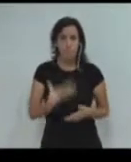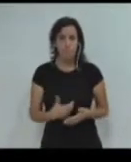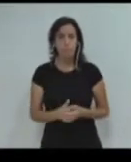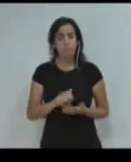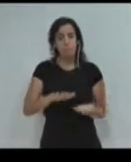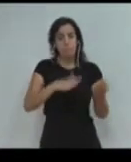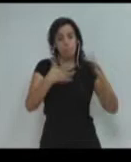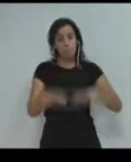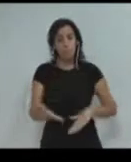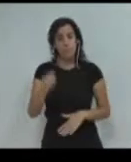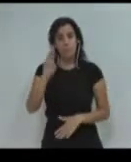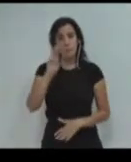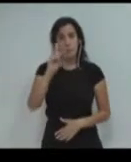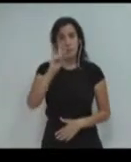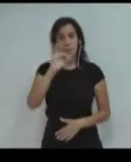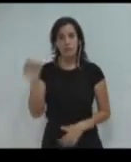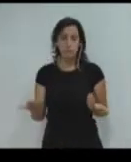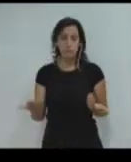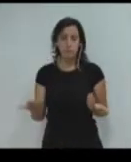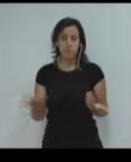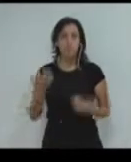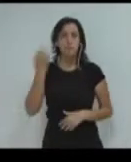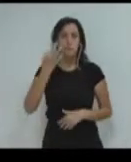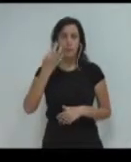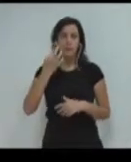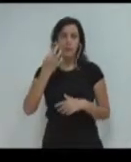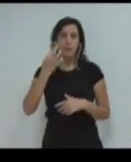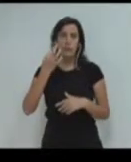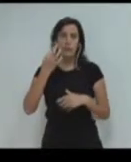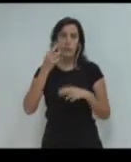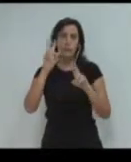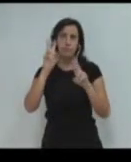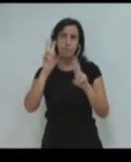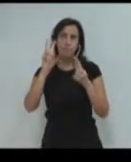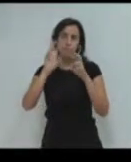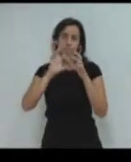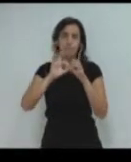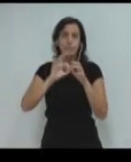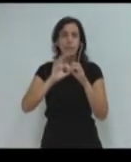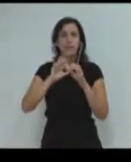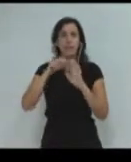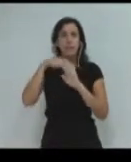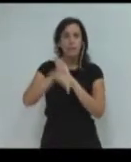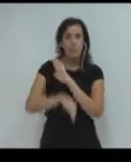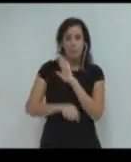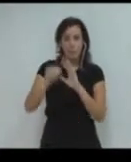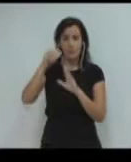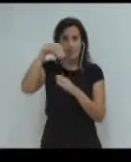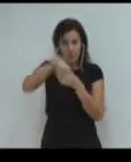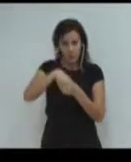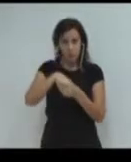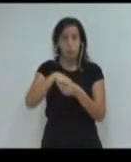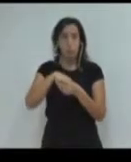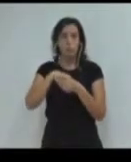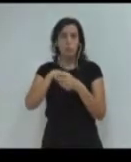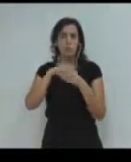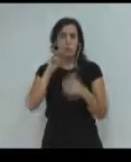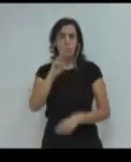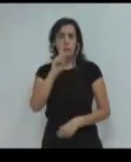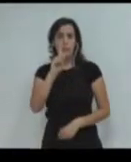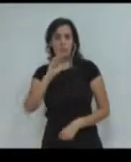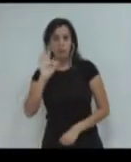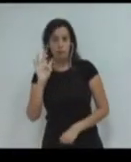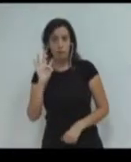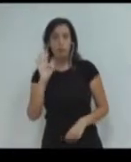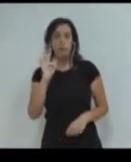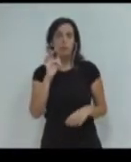conversión a PDF, pues sí, efectivamente hay que aplicar la cuestión de los navegadores internos dentro del PDF, es